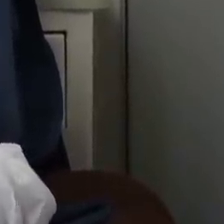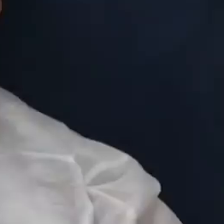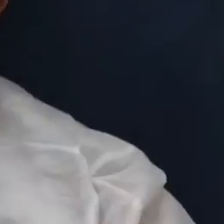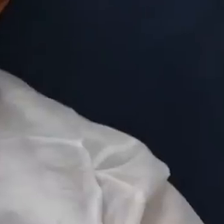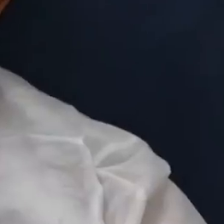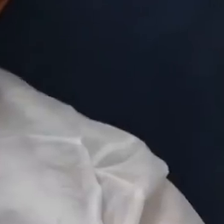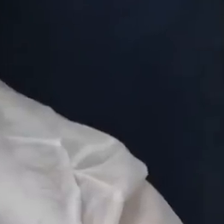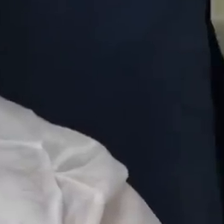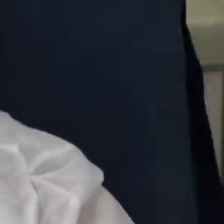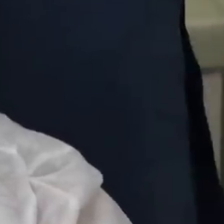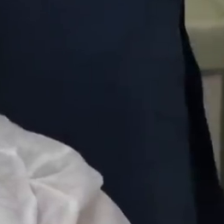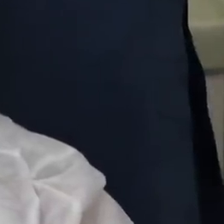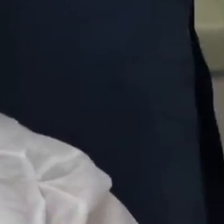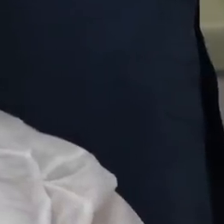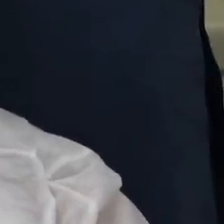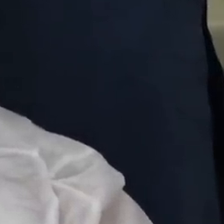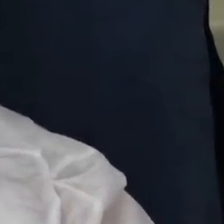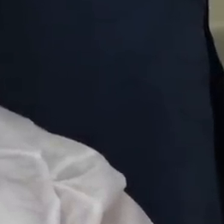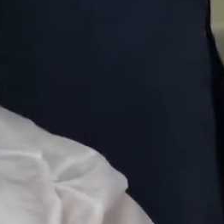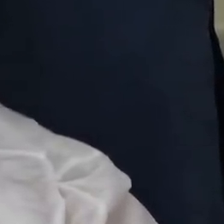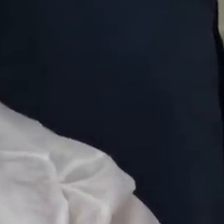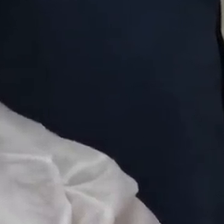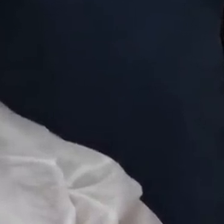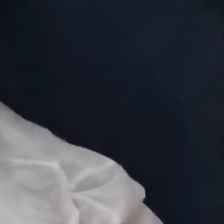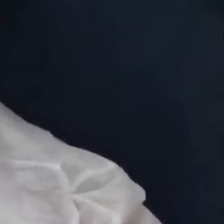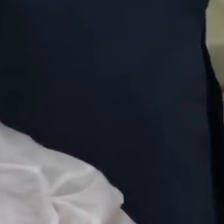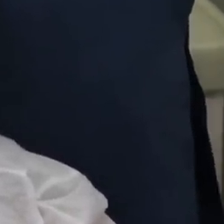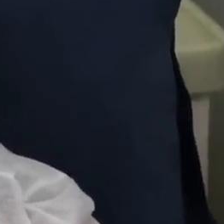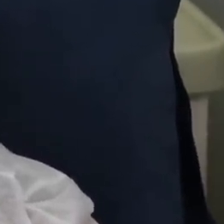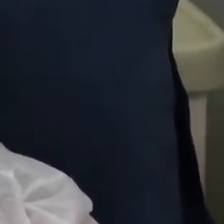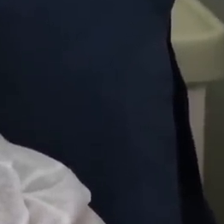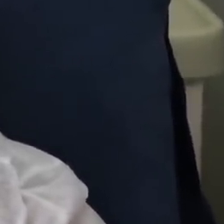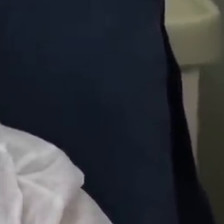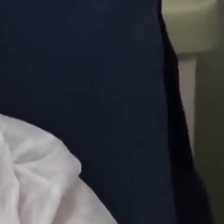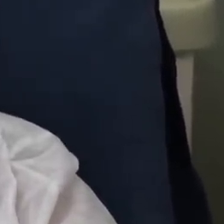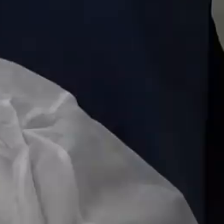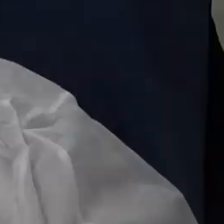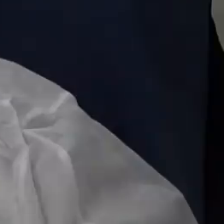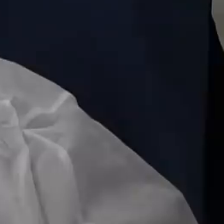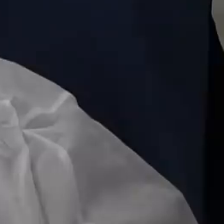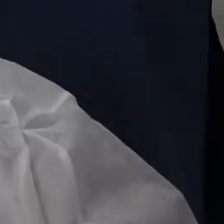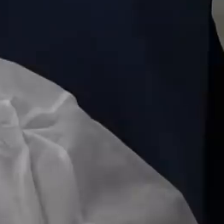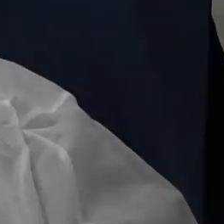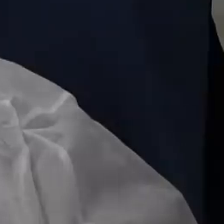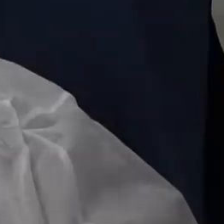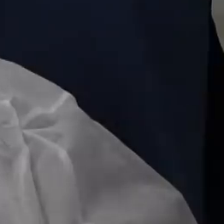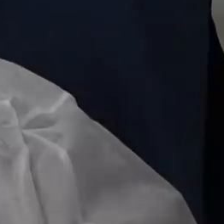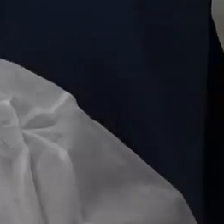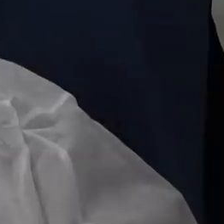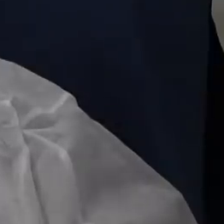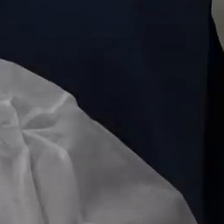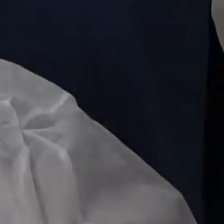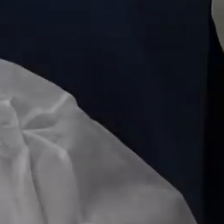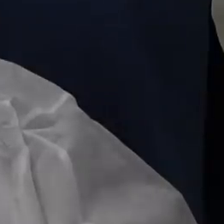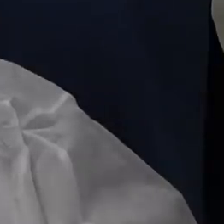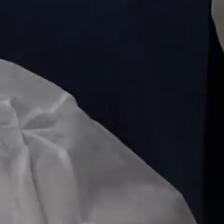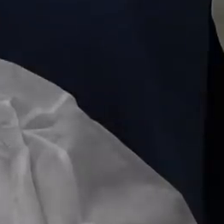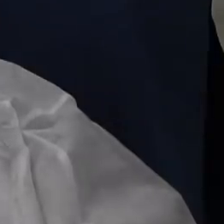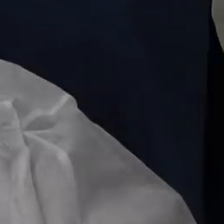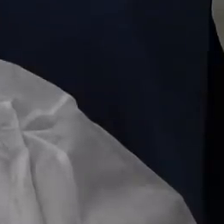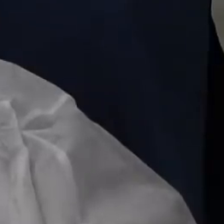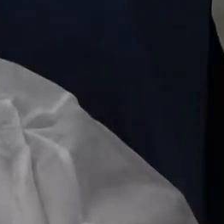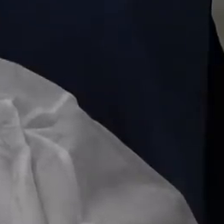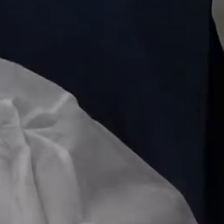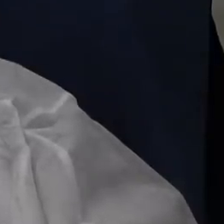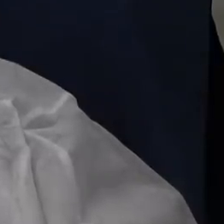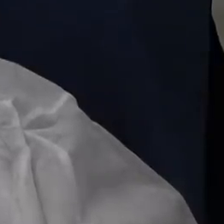cervical. Vio varios de sus amigos morir y muchas veces pensó que sería la próxima. Hacía 8 días se ha muerto uno de los mejores amigos